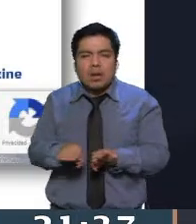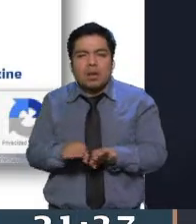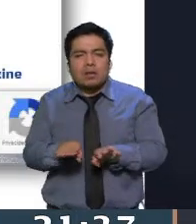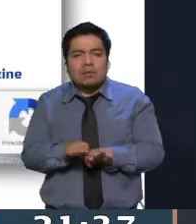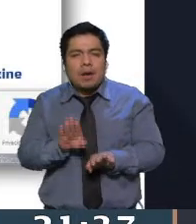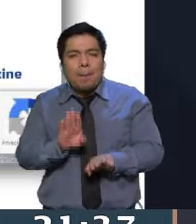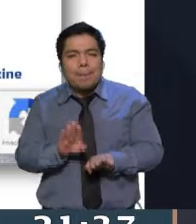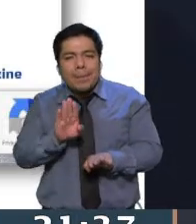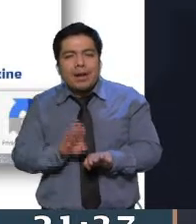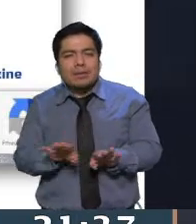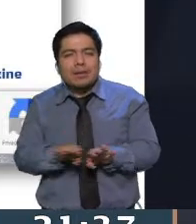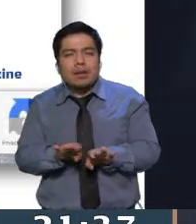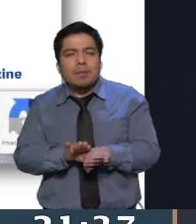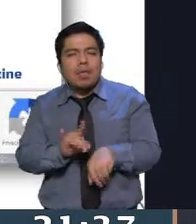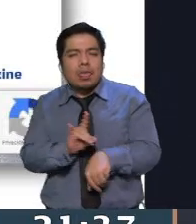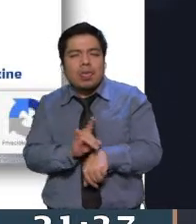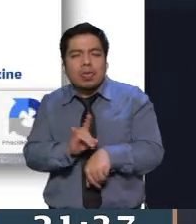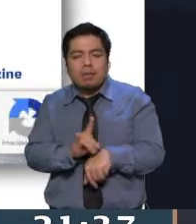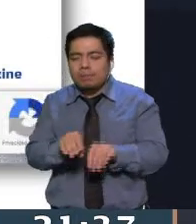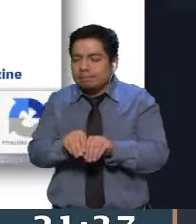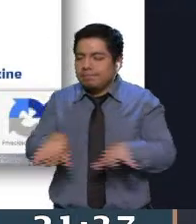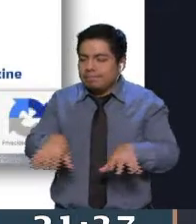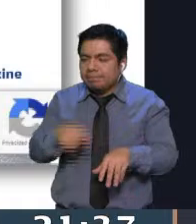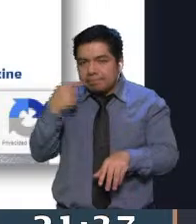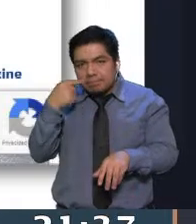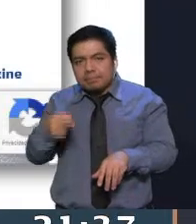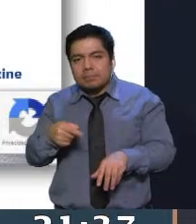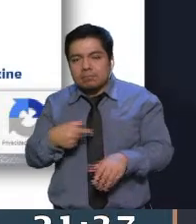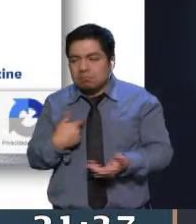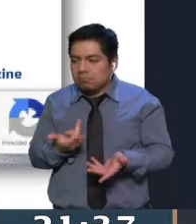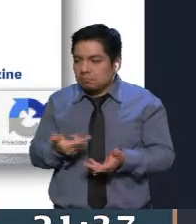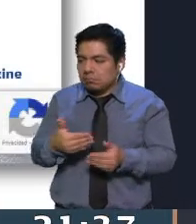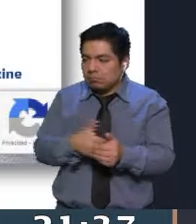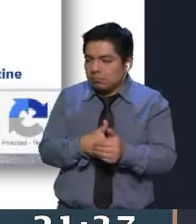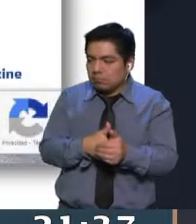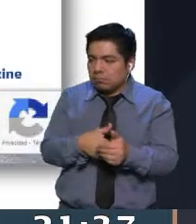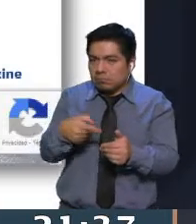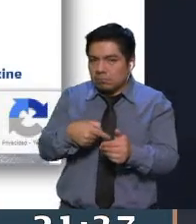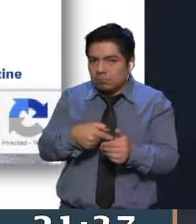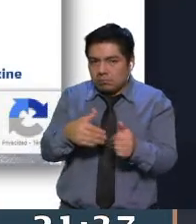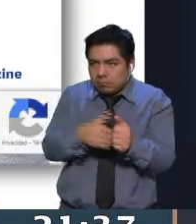porque filtran información que no debe ser pública,